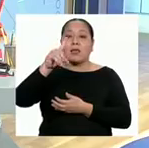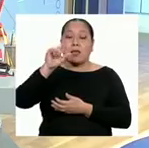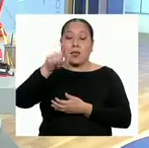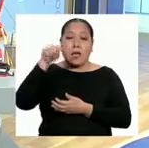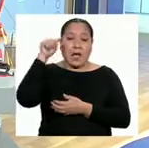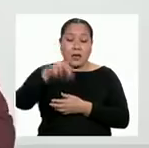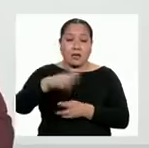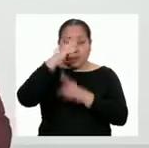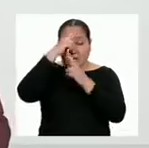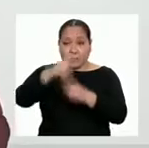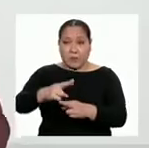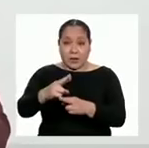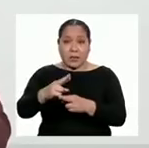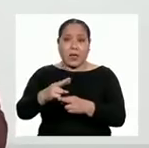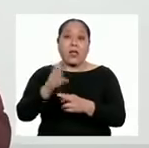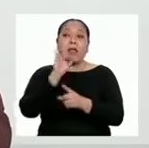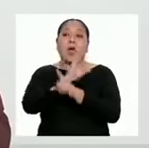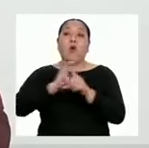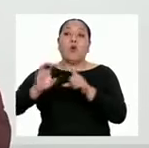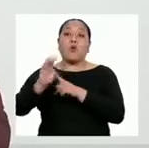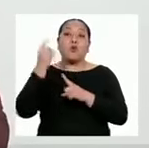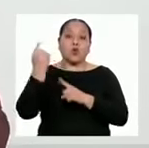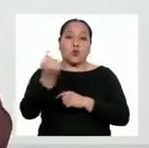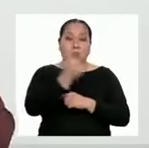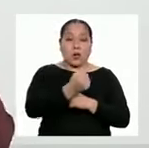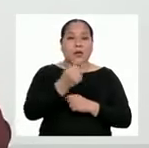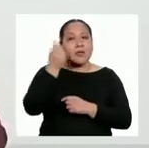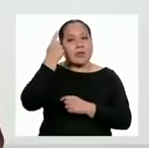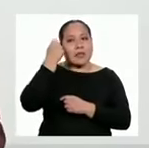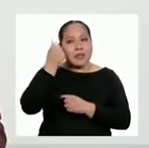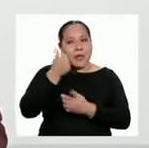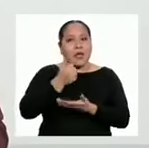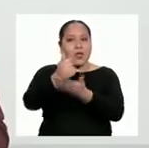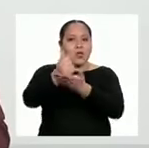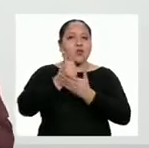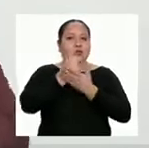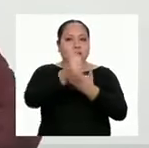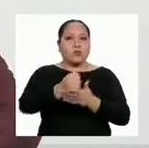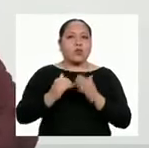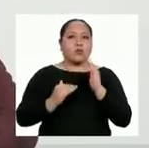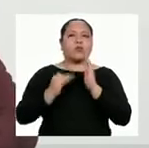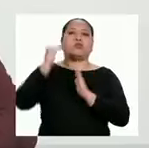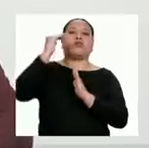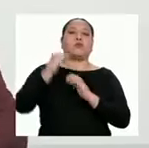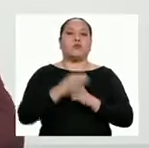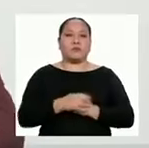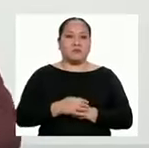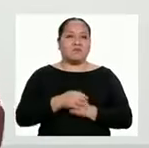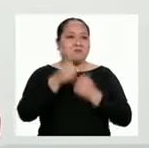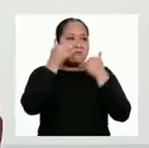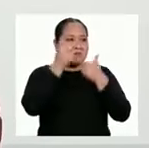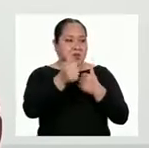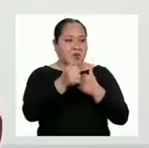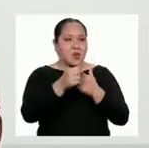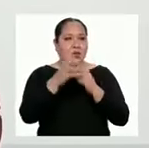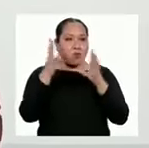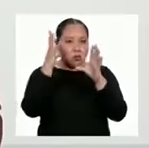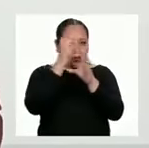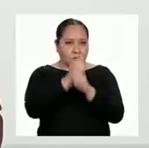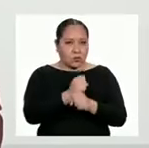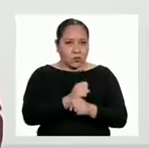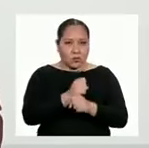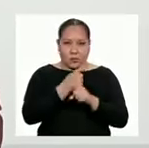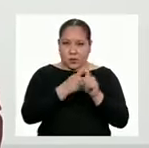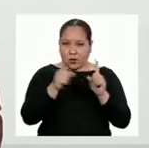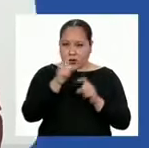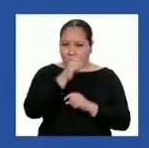que nos enriquece. Muy bien empleada tu capacidad de síntesis en la idea. Pero,